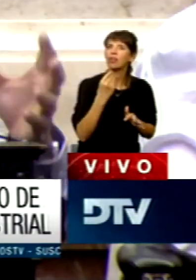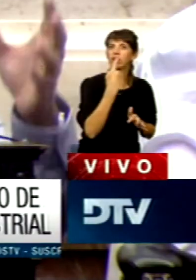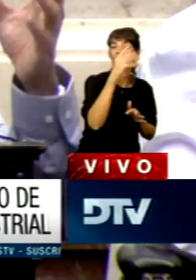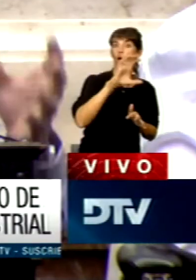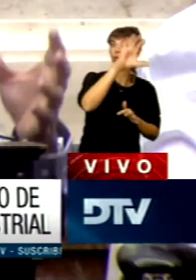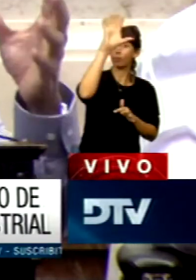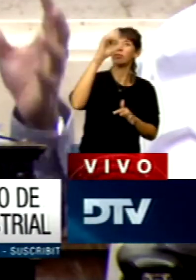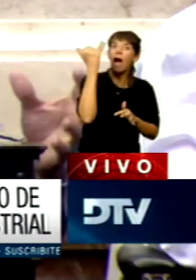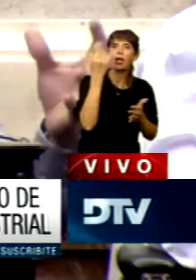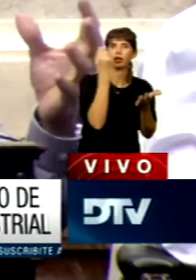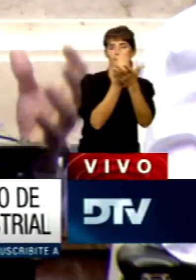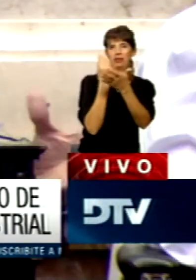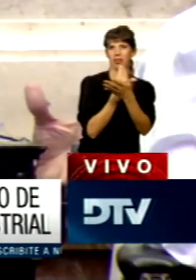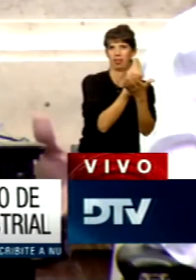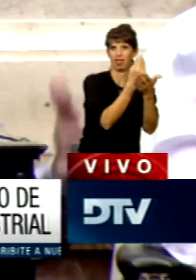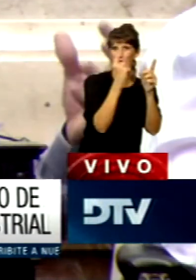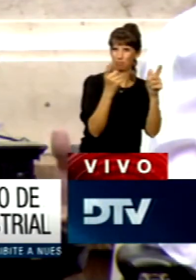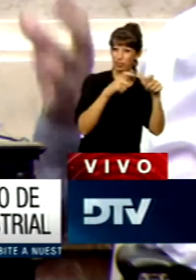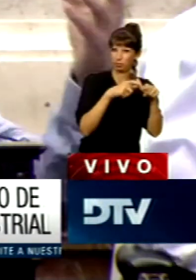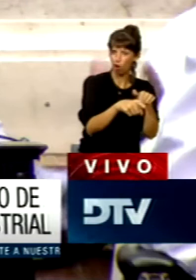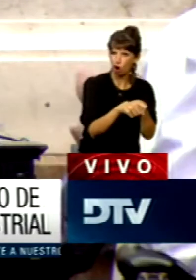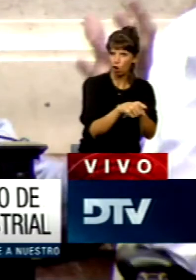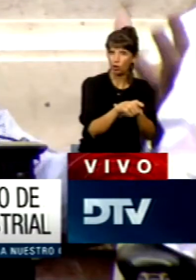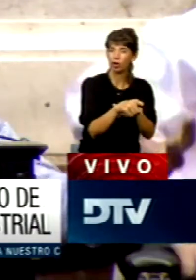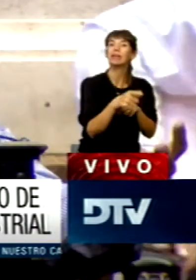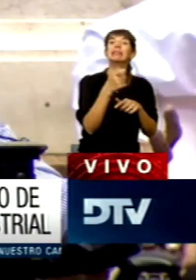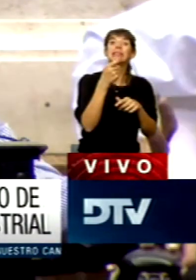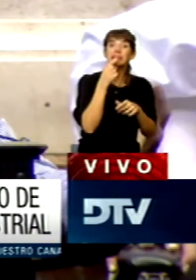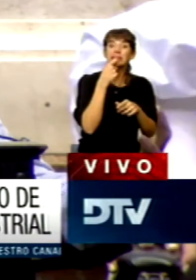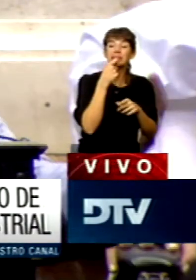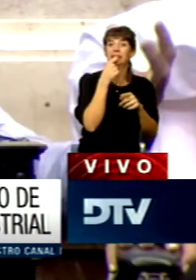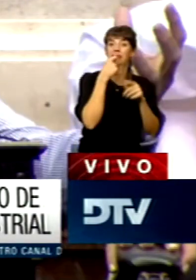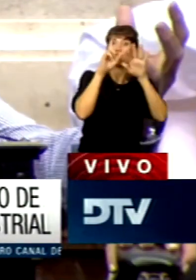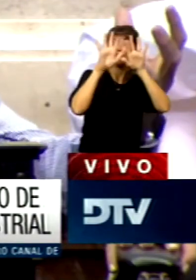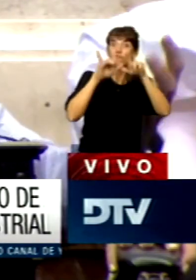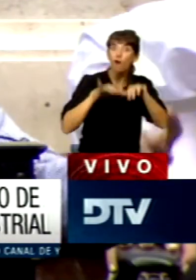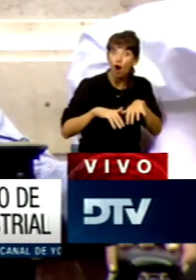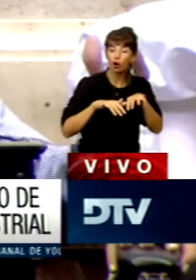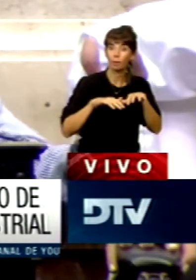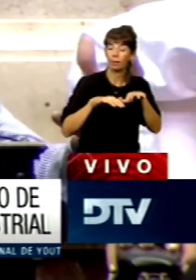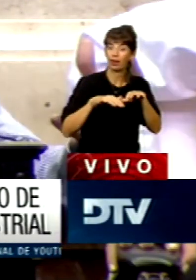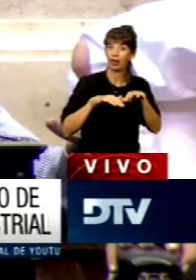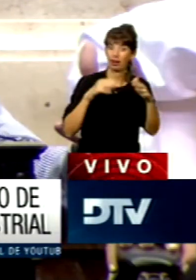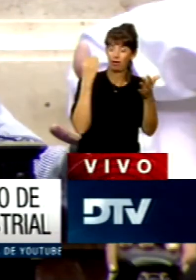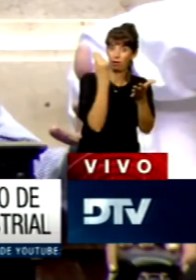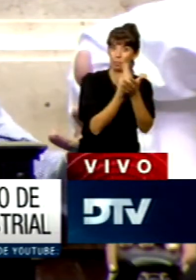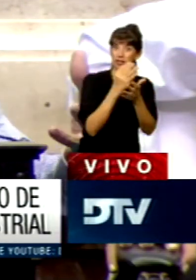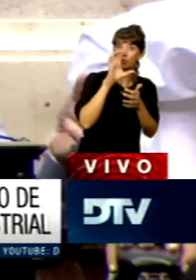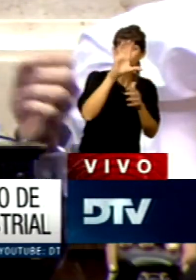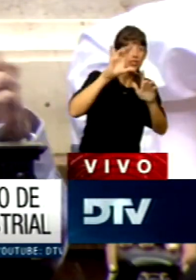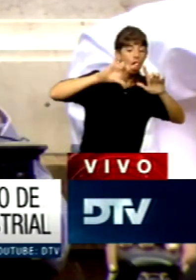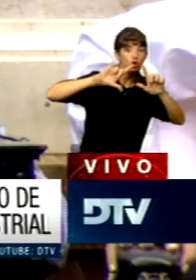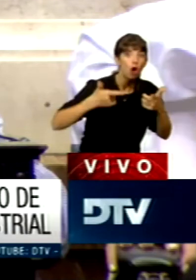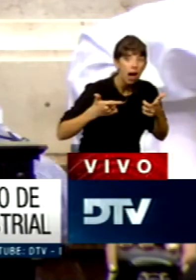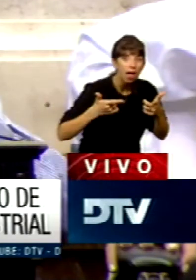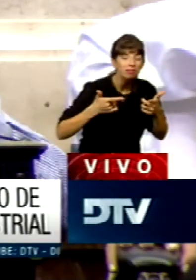están representadas en ese consejo y si no hay un informe previo del representante de esa provincia,